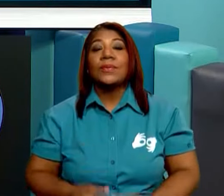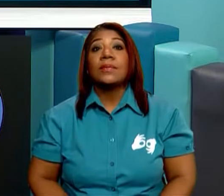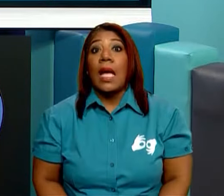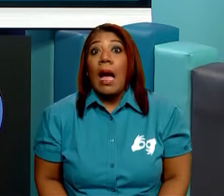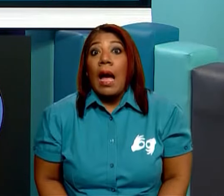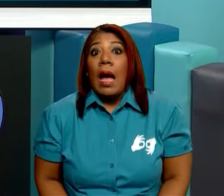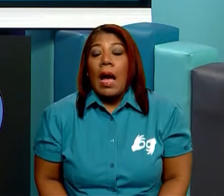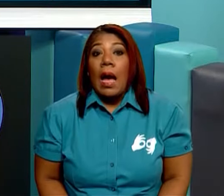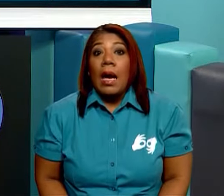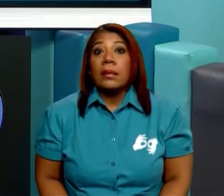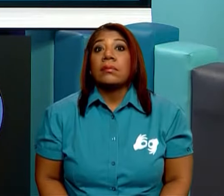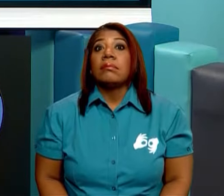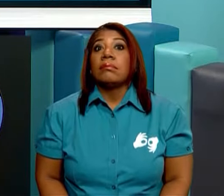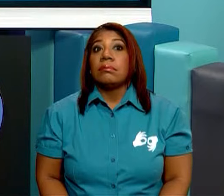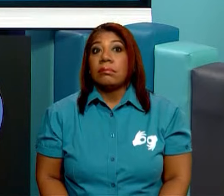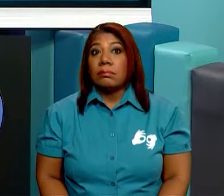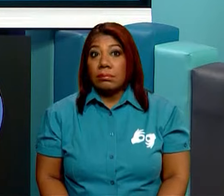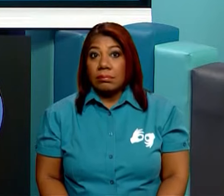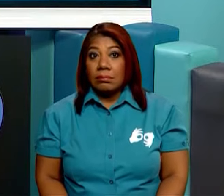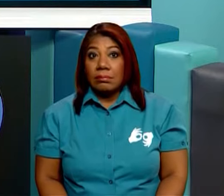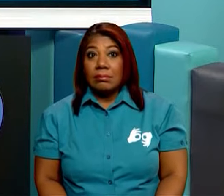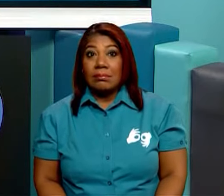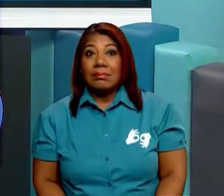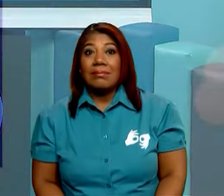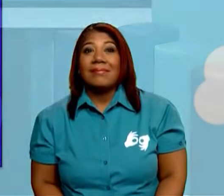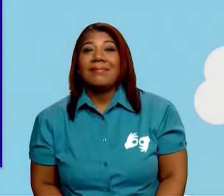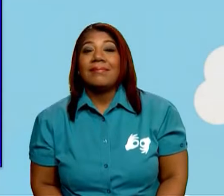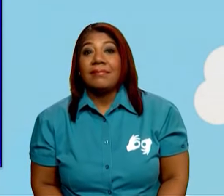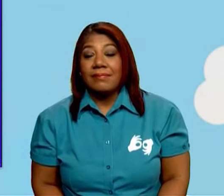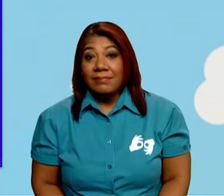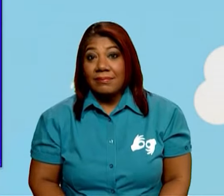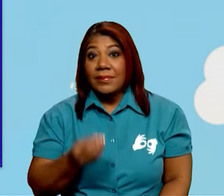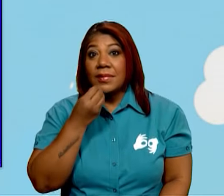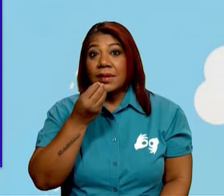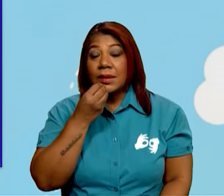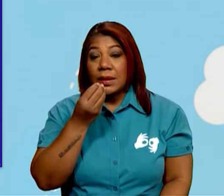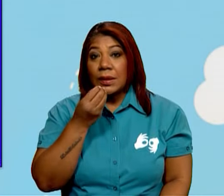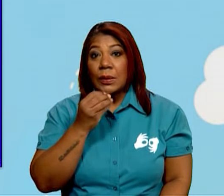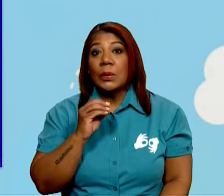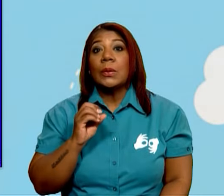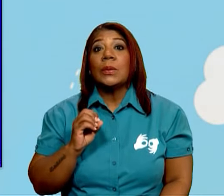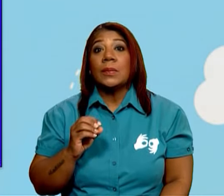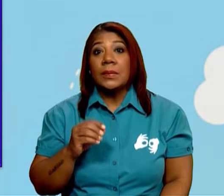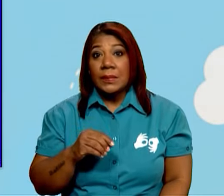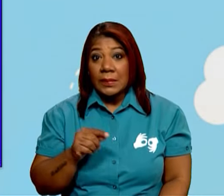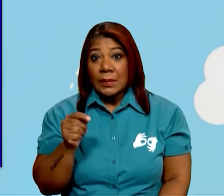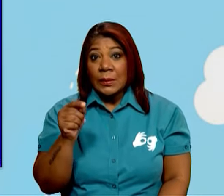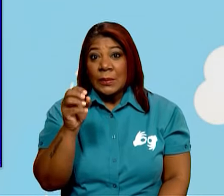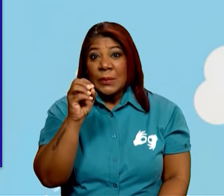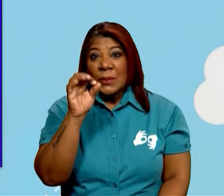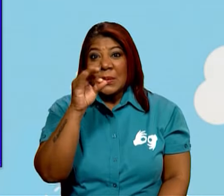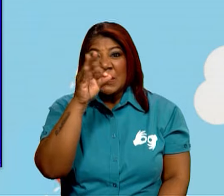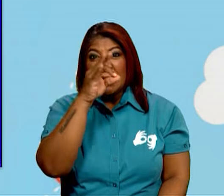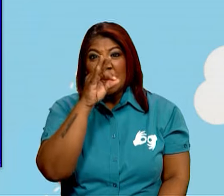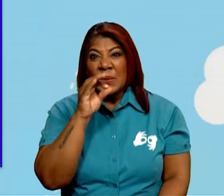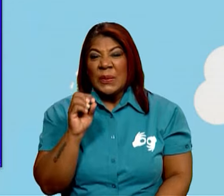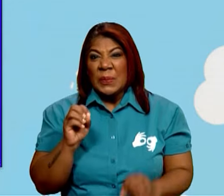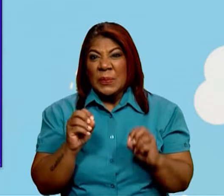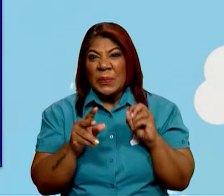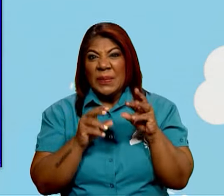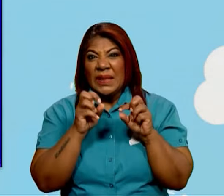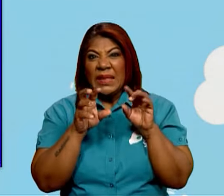Sí, algunas veces se comen hasta el mismo que está arriba. A veces se comen al saltamonte. Sí, tienes razón. Eso sucede en